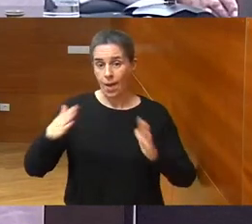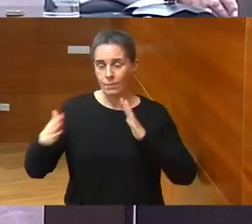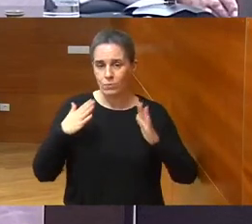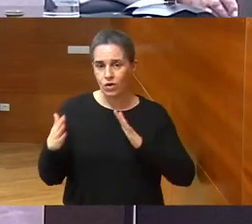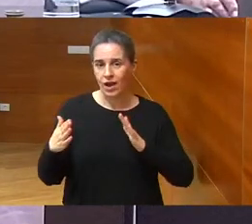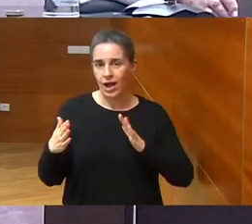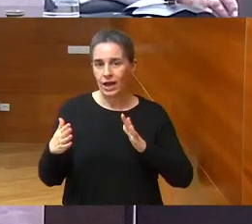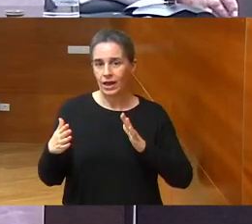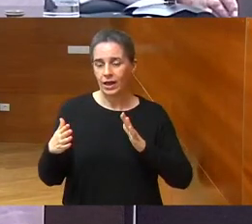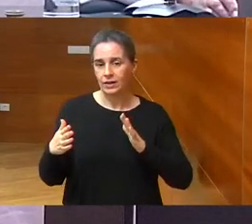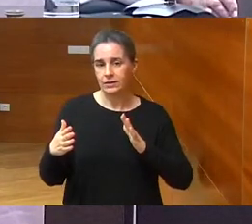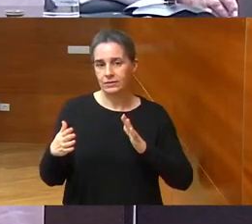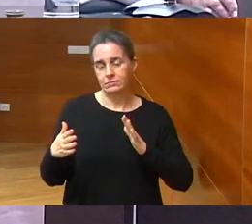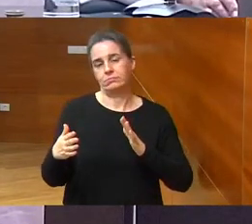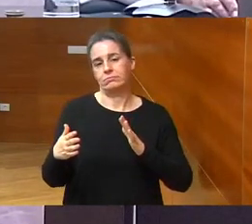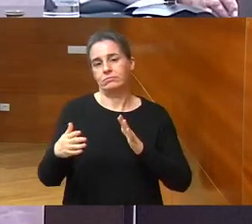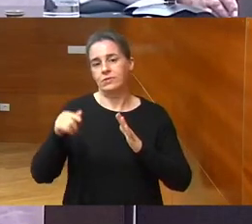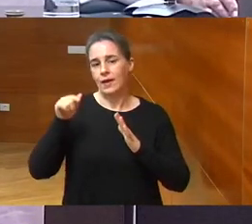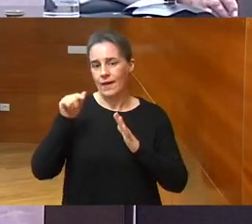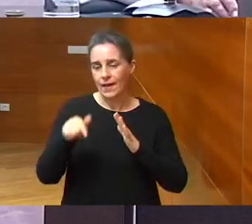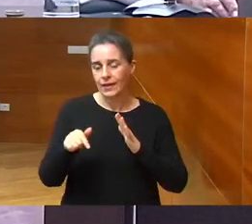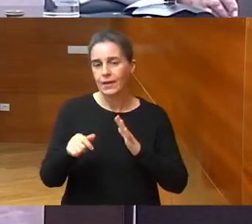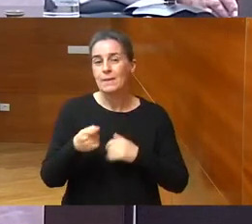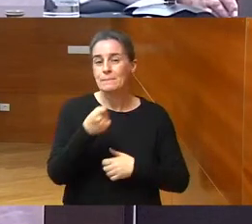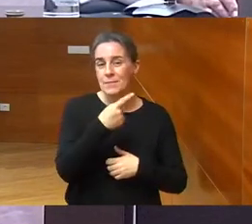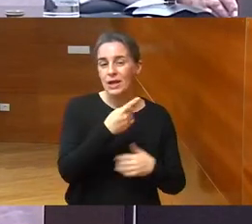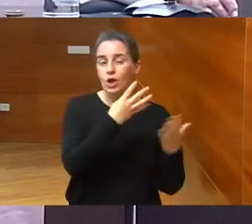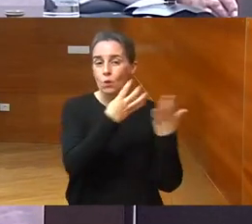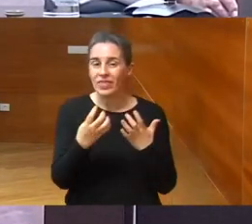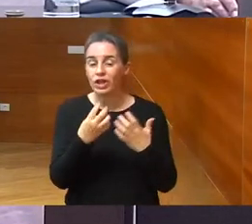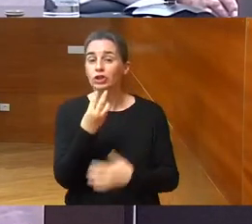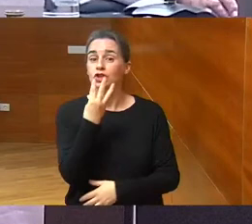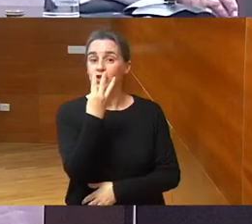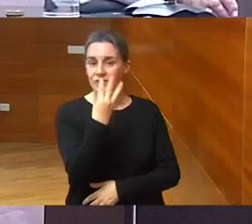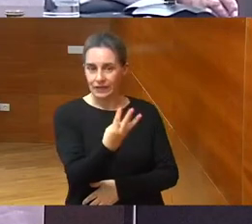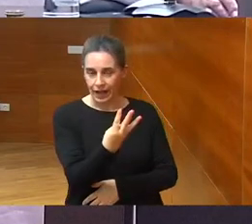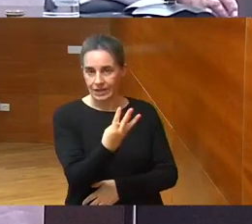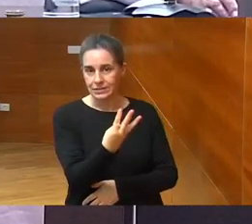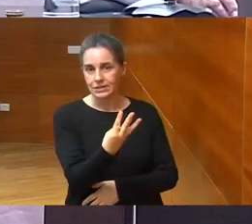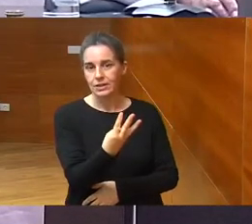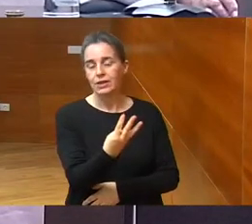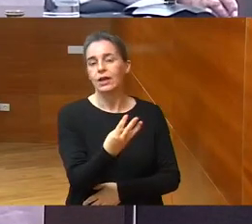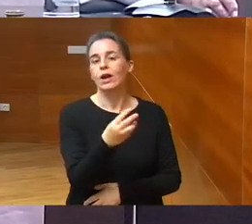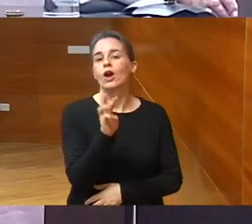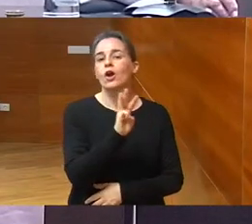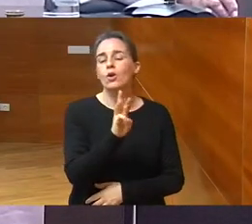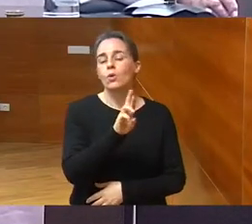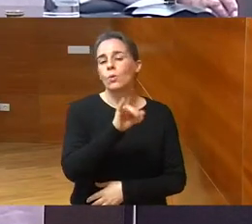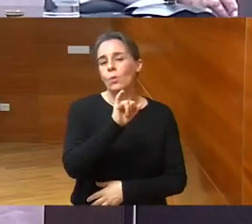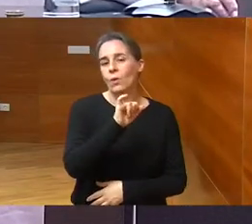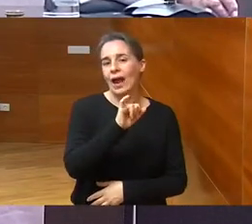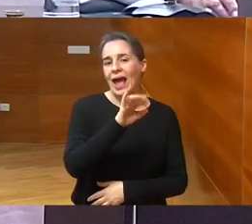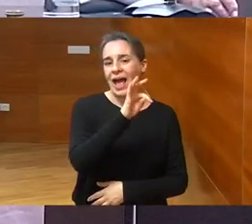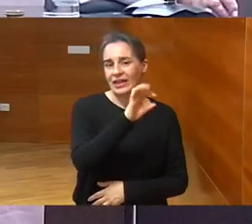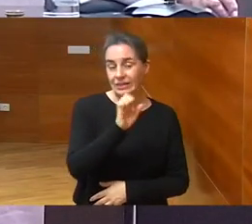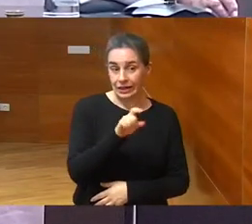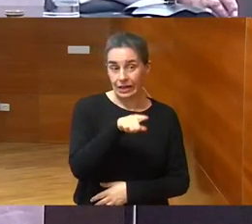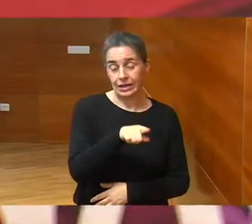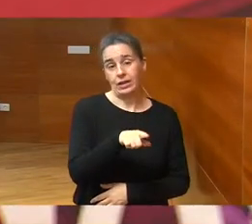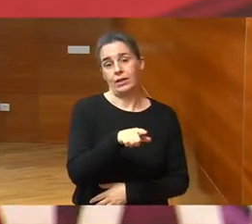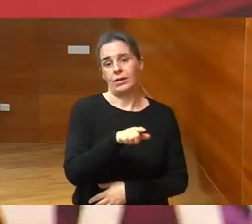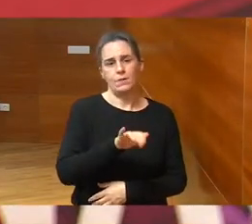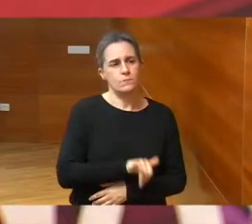que o de cst de o sea en 1903 en Carolina del Norte de bow por primera